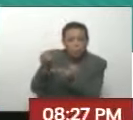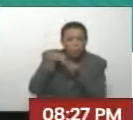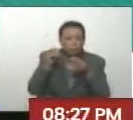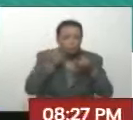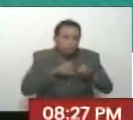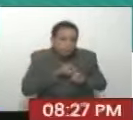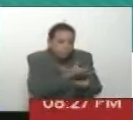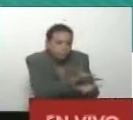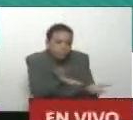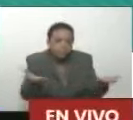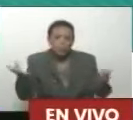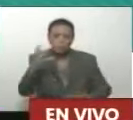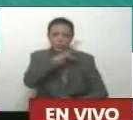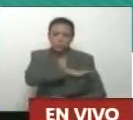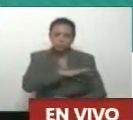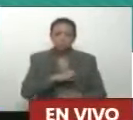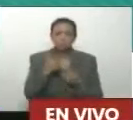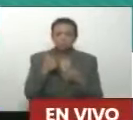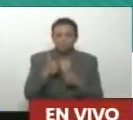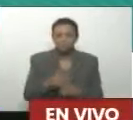teóricas de Enrique Dussel. Aquí tengo